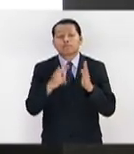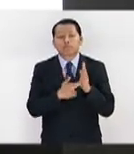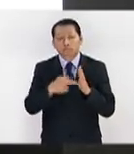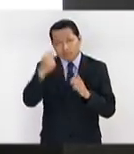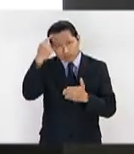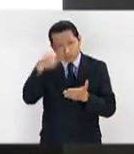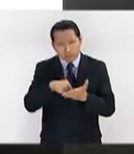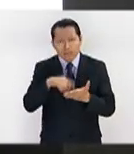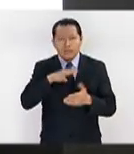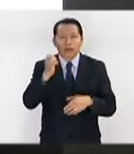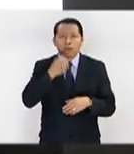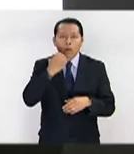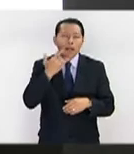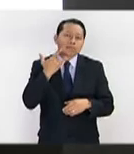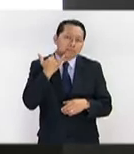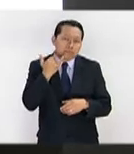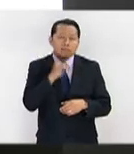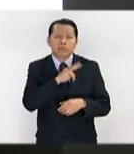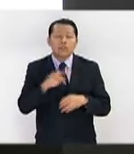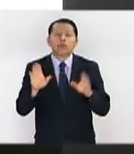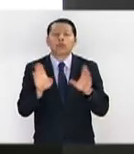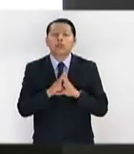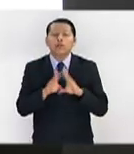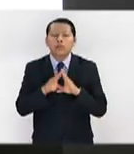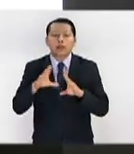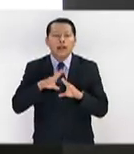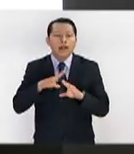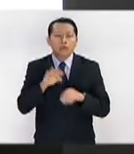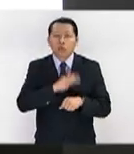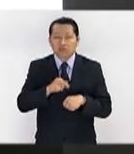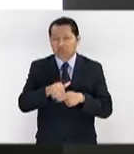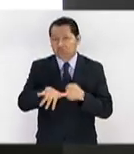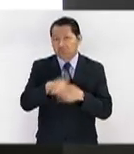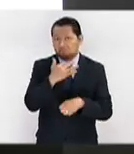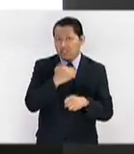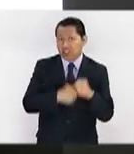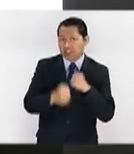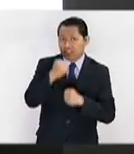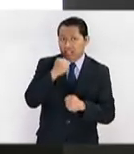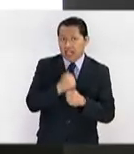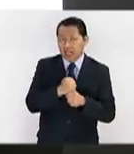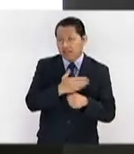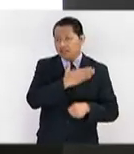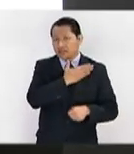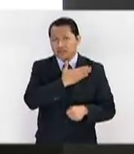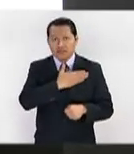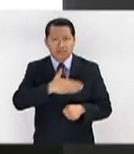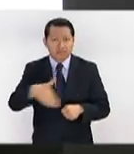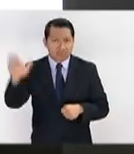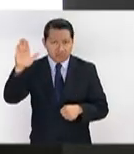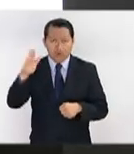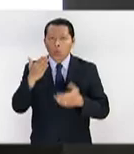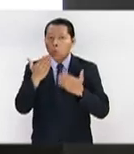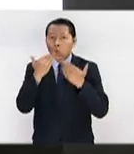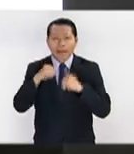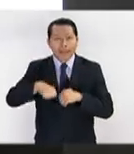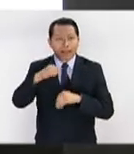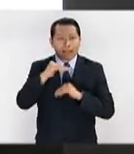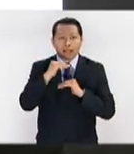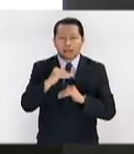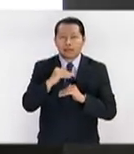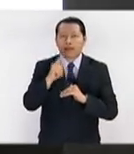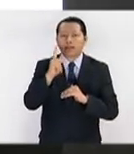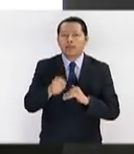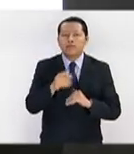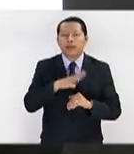somos una escuela muy amable, puesto que recibimos chicos desde los 15 años en adelante, no tenemos límite de edad. El límite